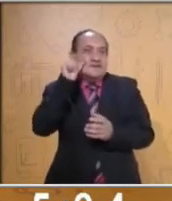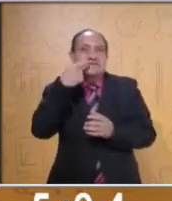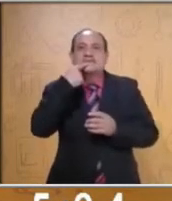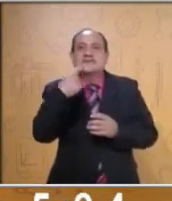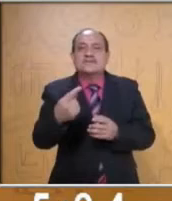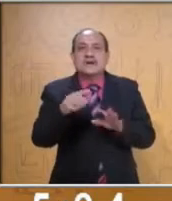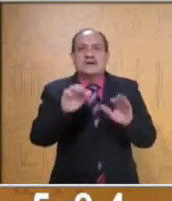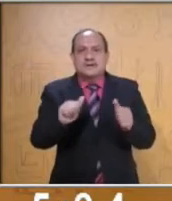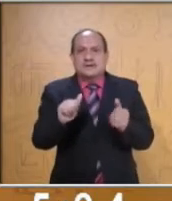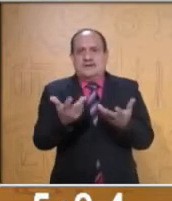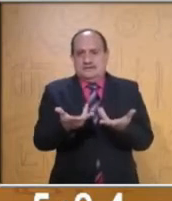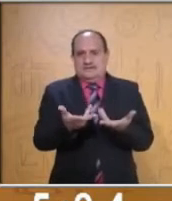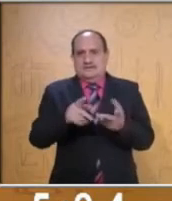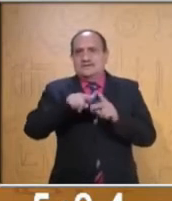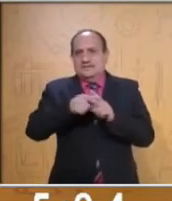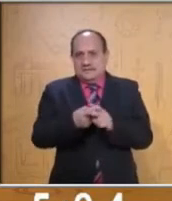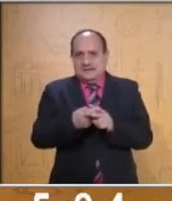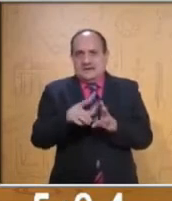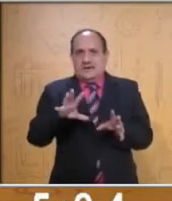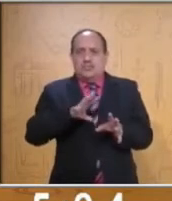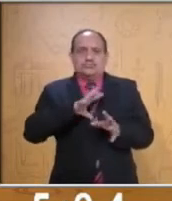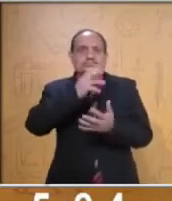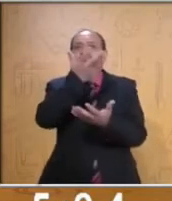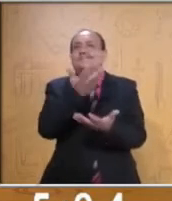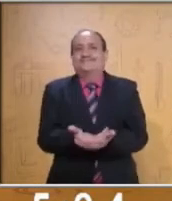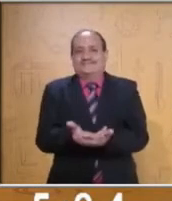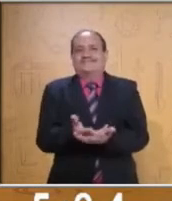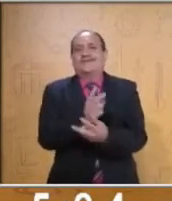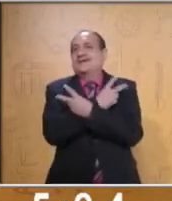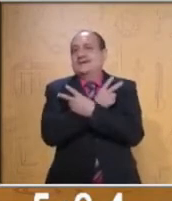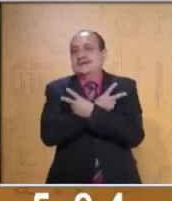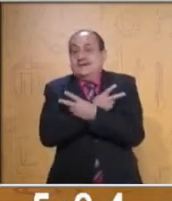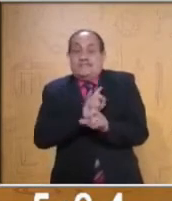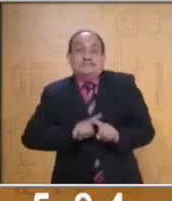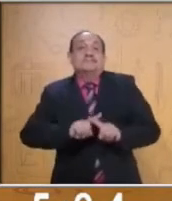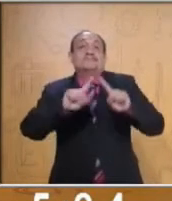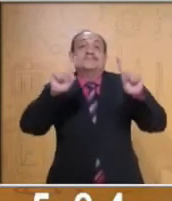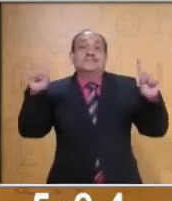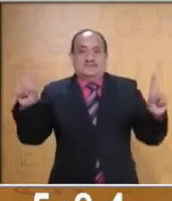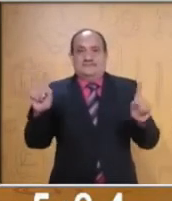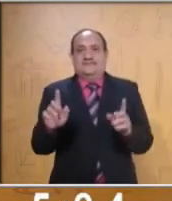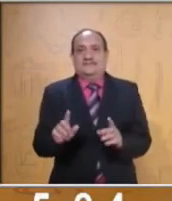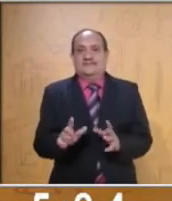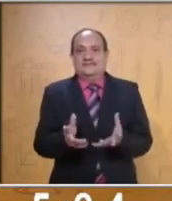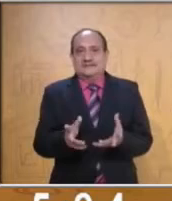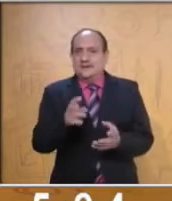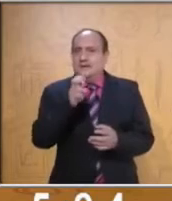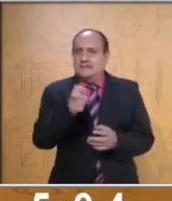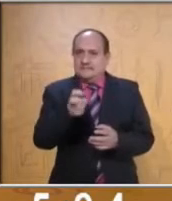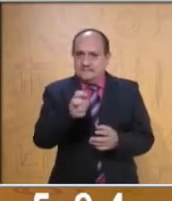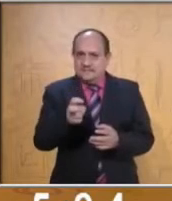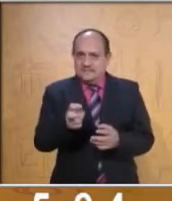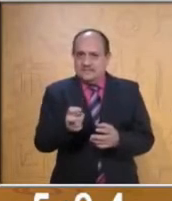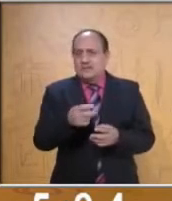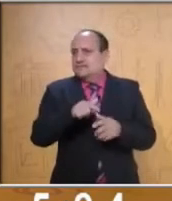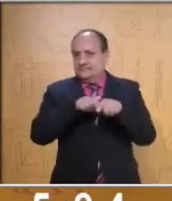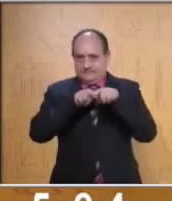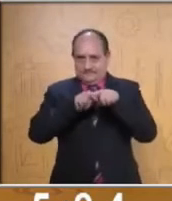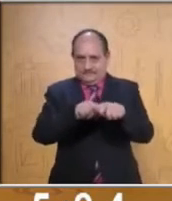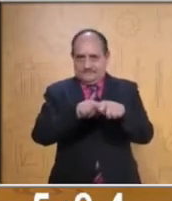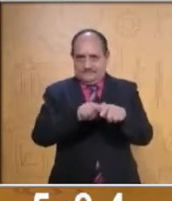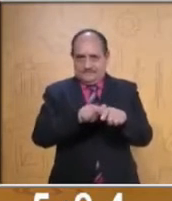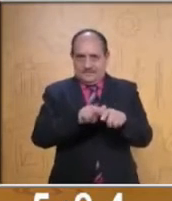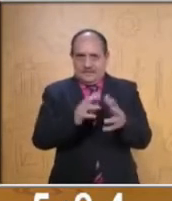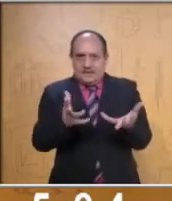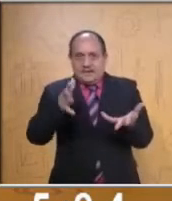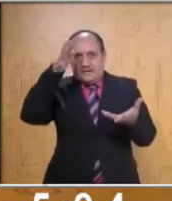que habíamos ya tenido un descanso un poquito inusual. Sin embargo, bueno, pues todo esto tiene que seguir y pues